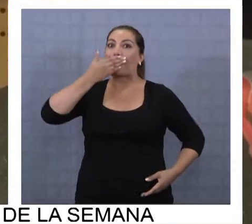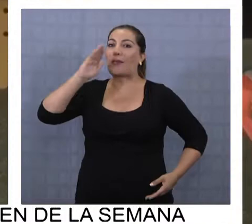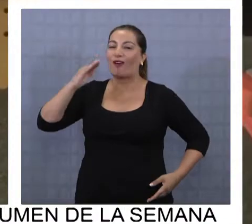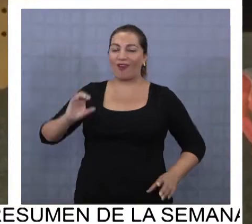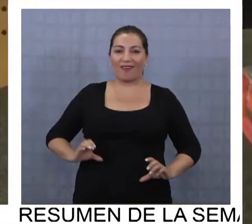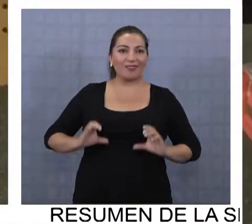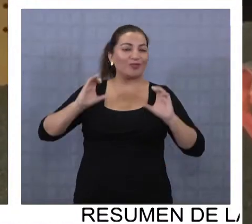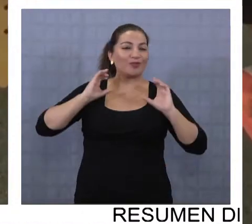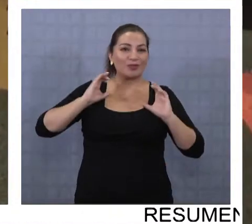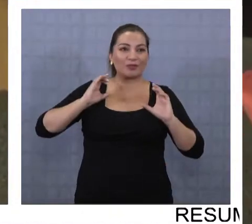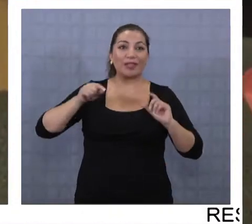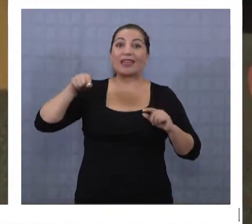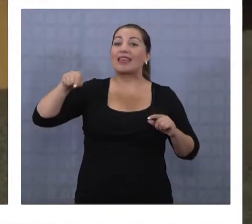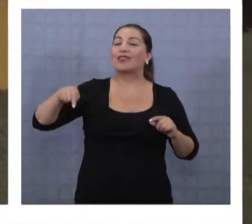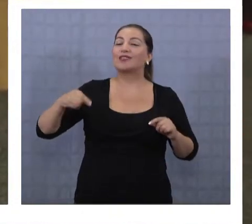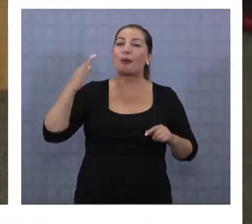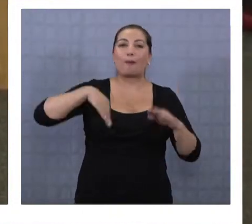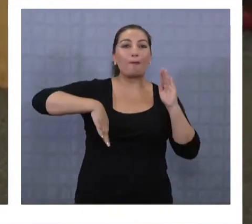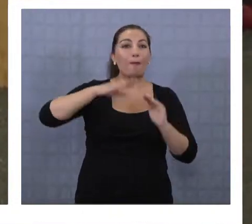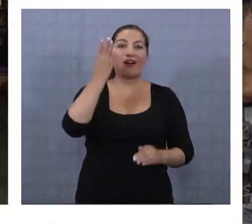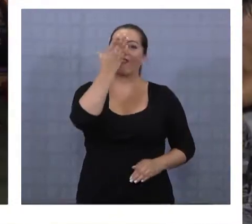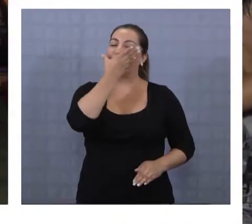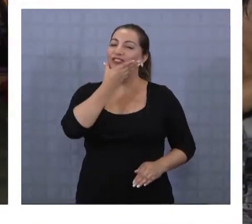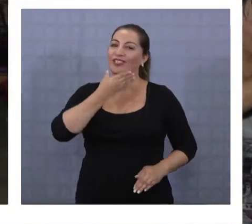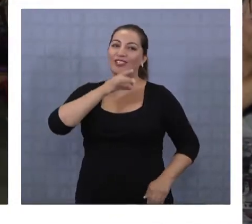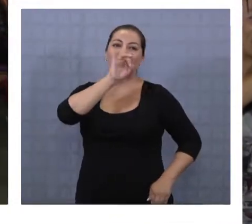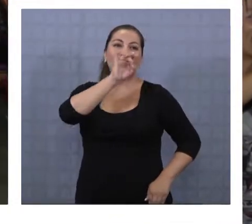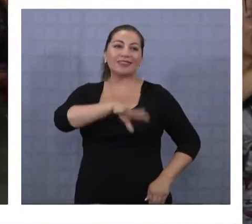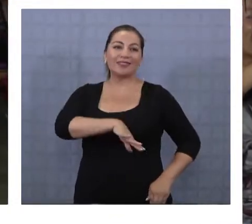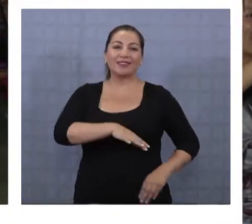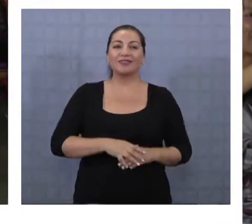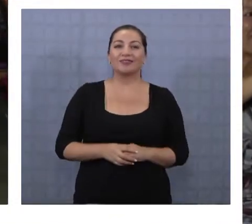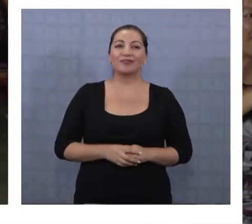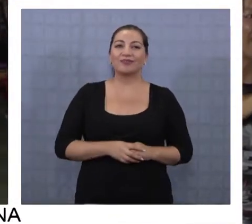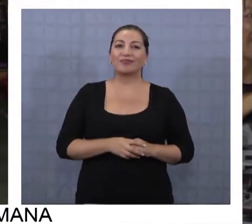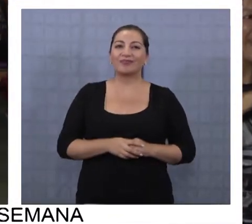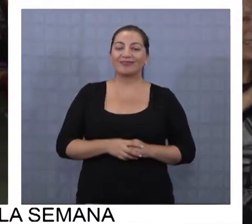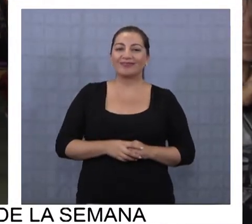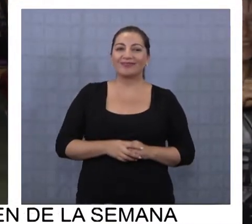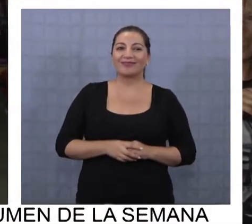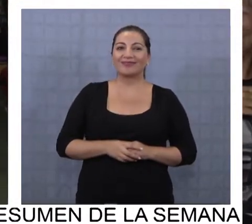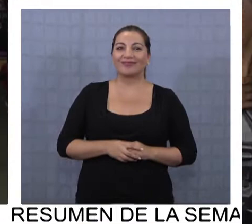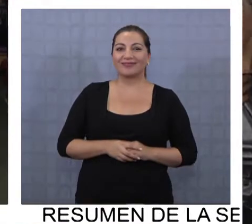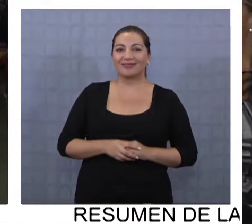y en una de las costaneras más lindas de Chile. ¡Gracias